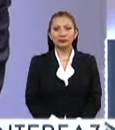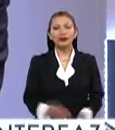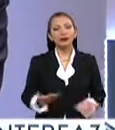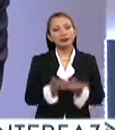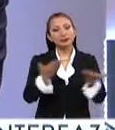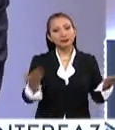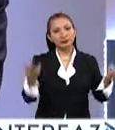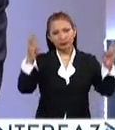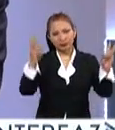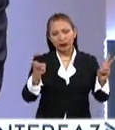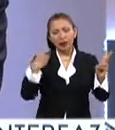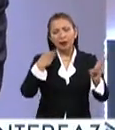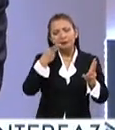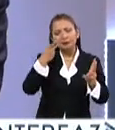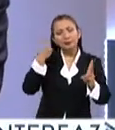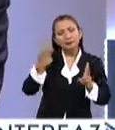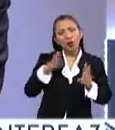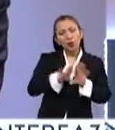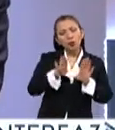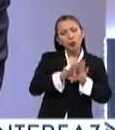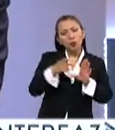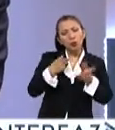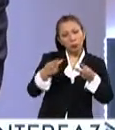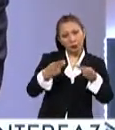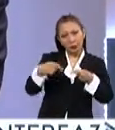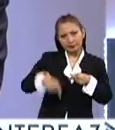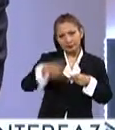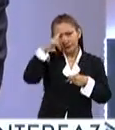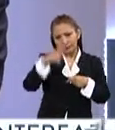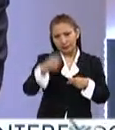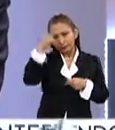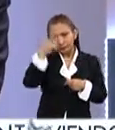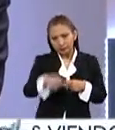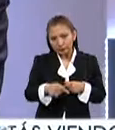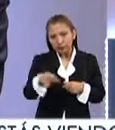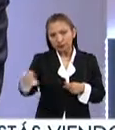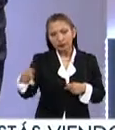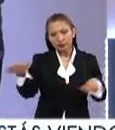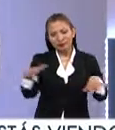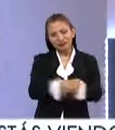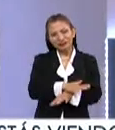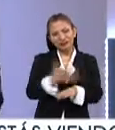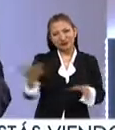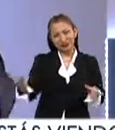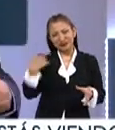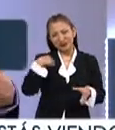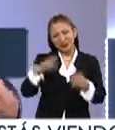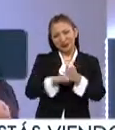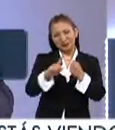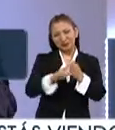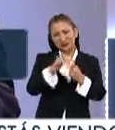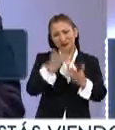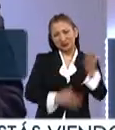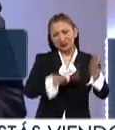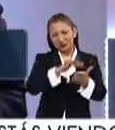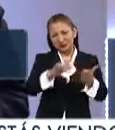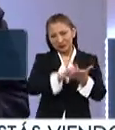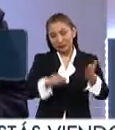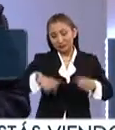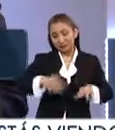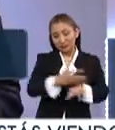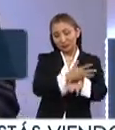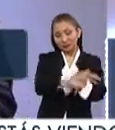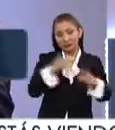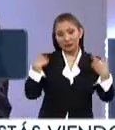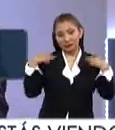Vamos a seguir hablando de las estrategias que se tienen aquí en México precisamente para revertir el analfabetismo. Nos acompaña el